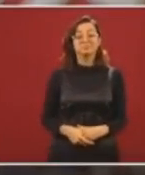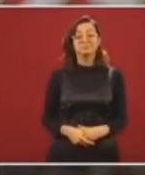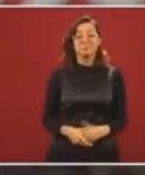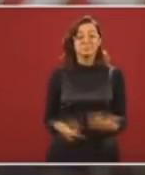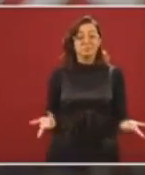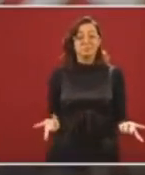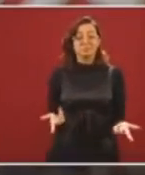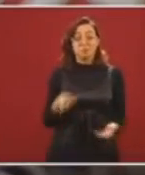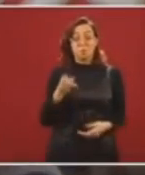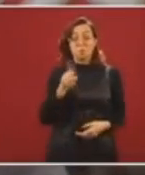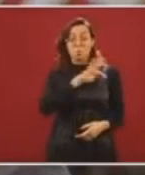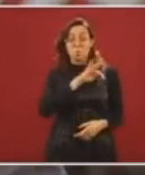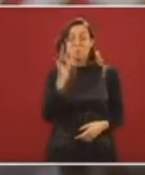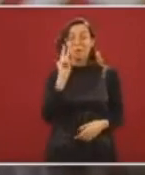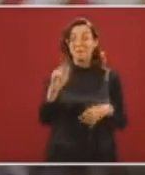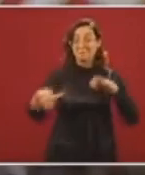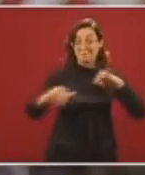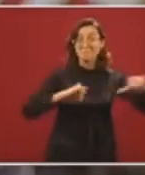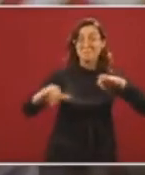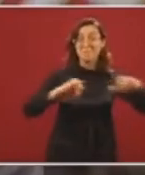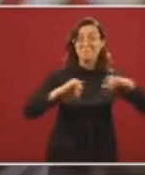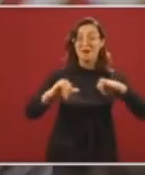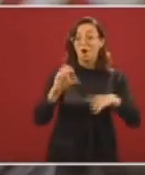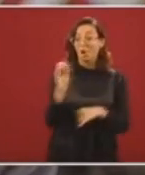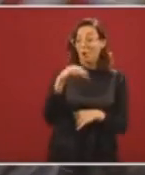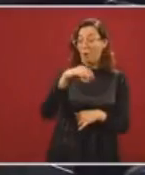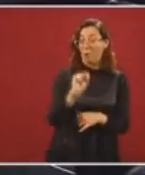que si ven el mapa